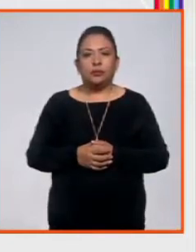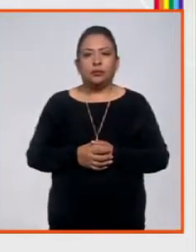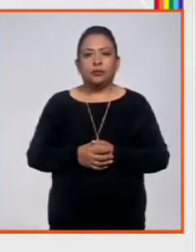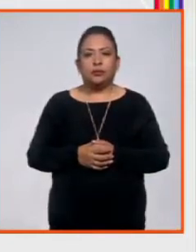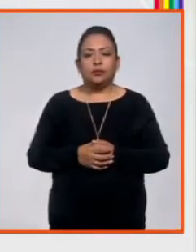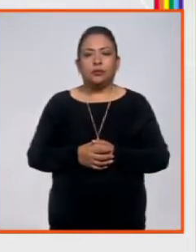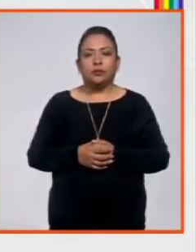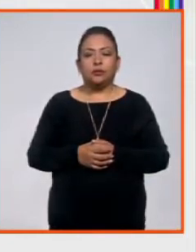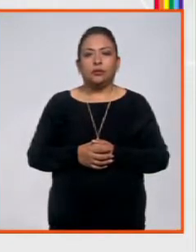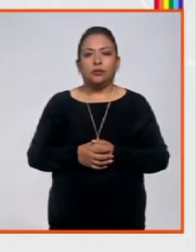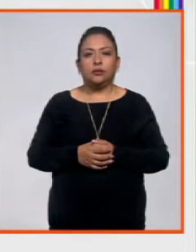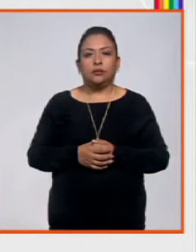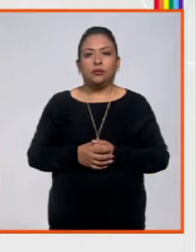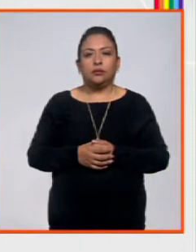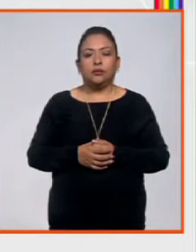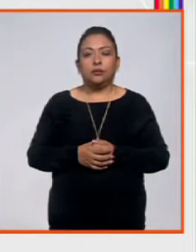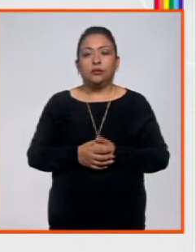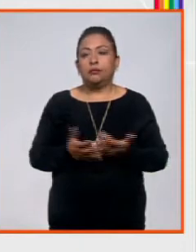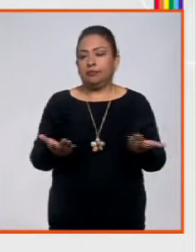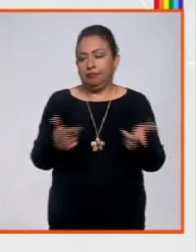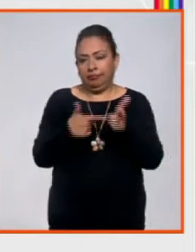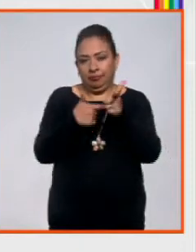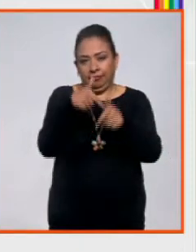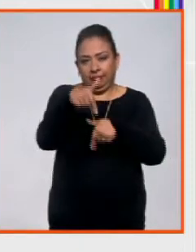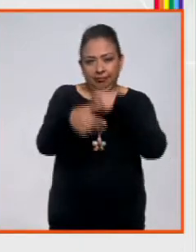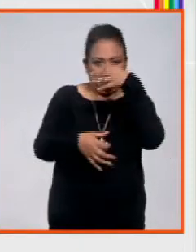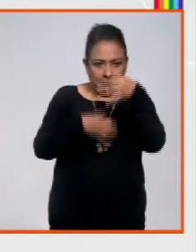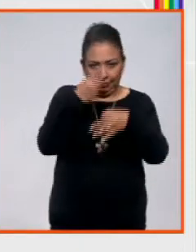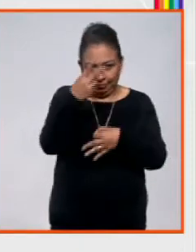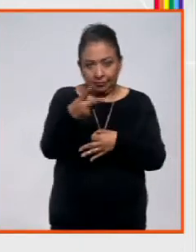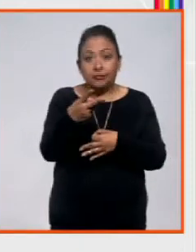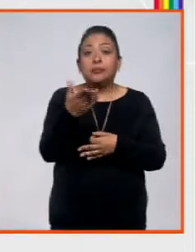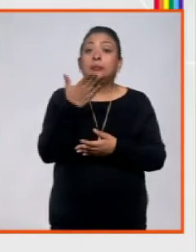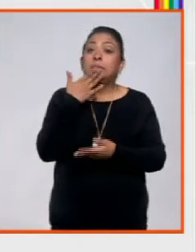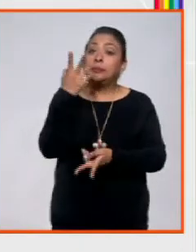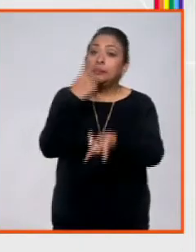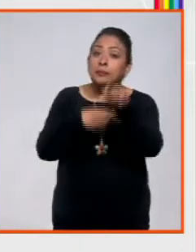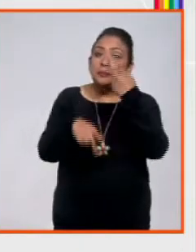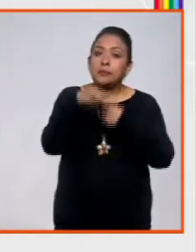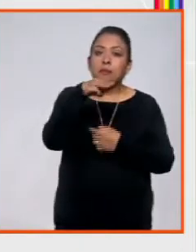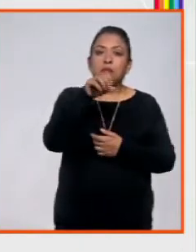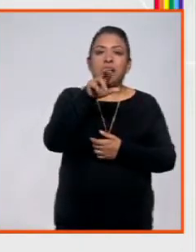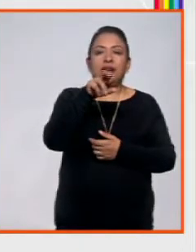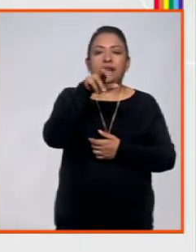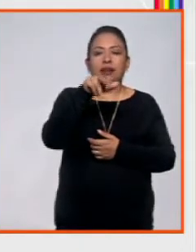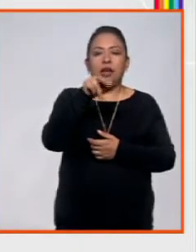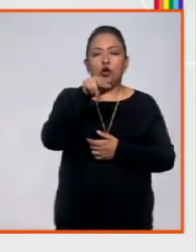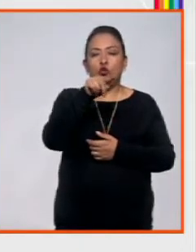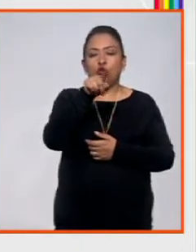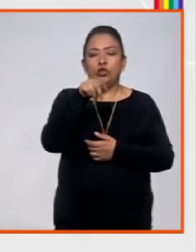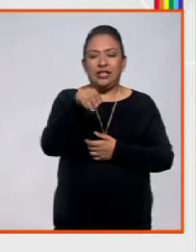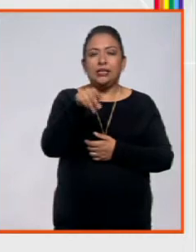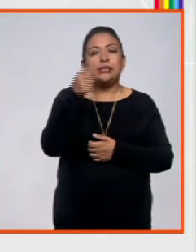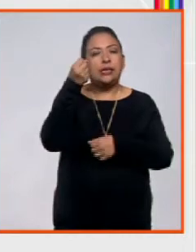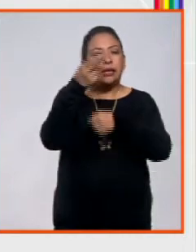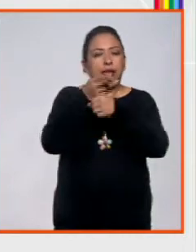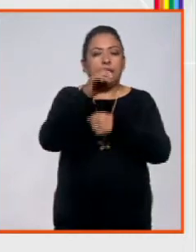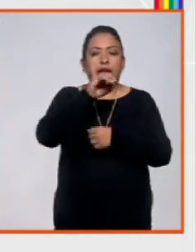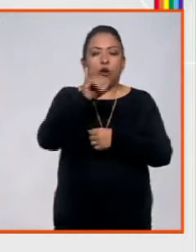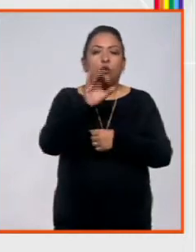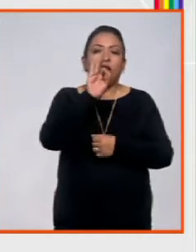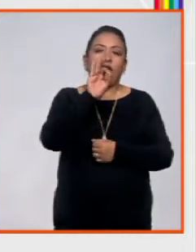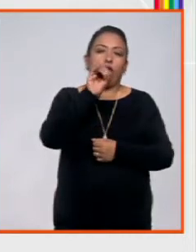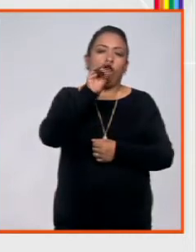cualquiera y bien continuamos aquí noticias 22 y le damos la bienvenida a marina núñez vez para loba quien es secretaria ejecutiva del